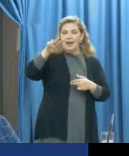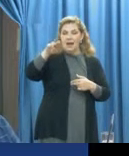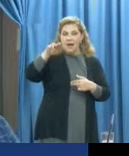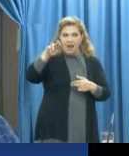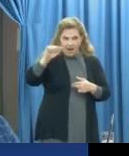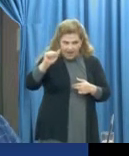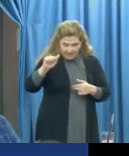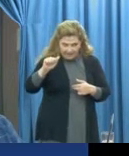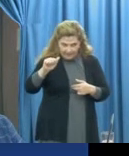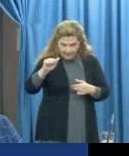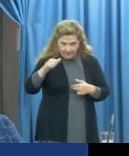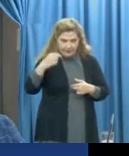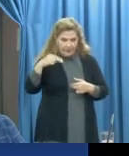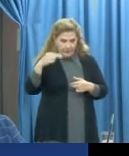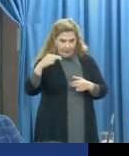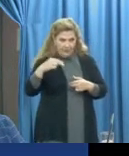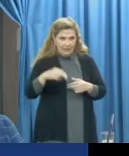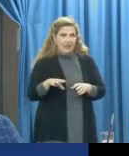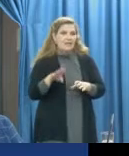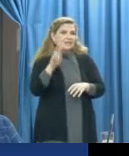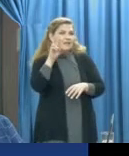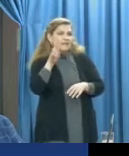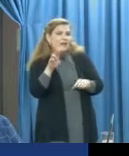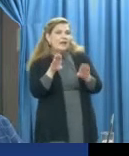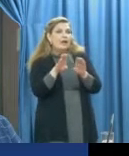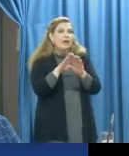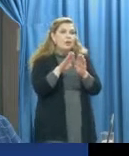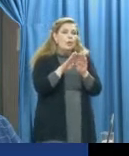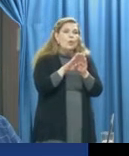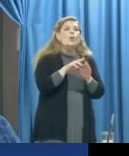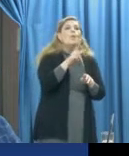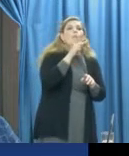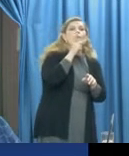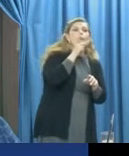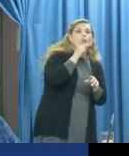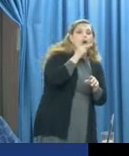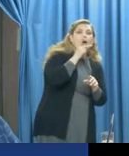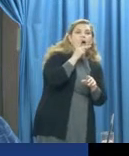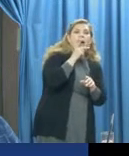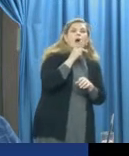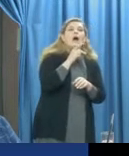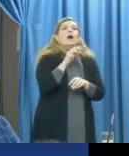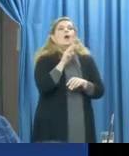se transmite en autosómicas recesivas,